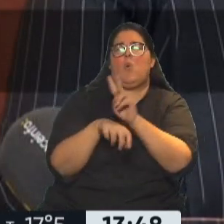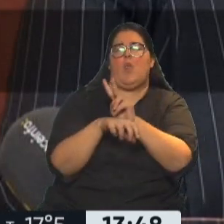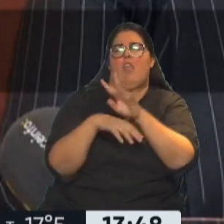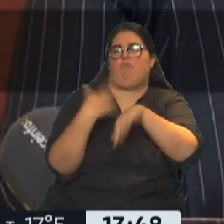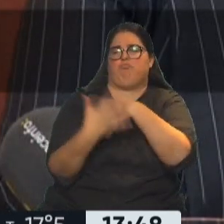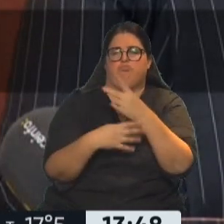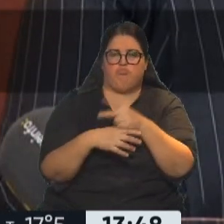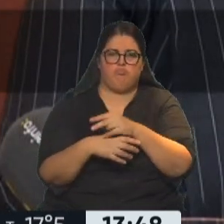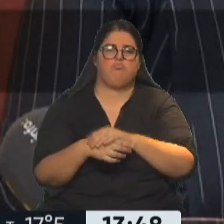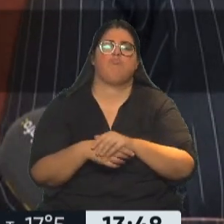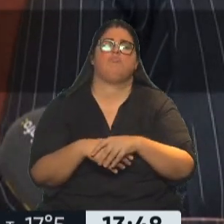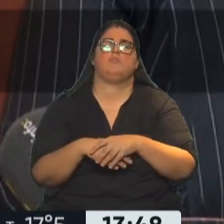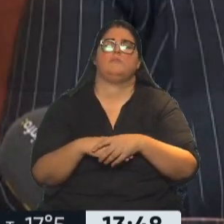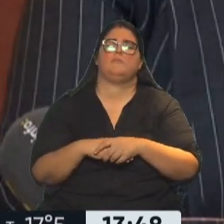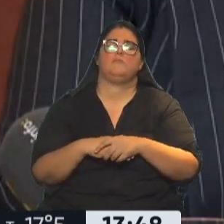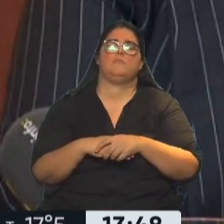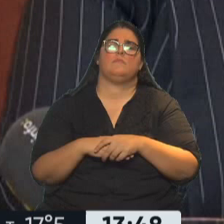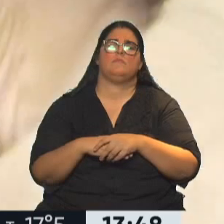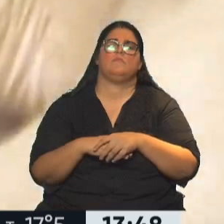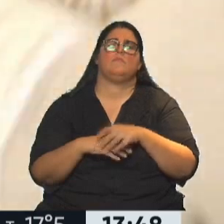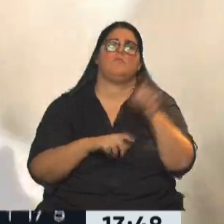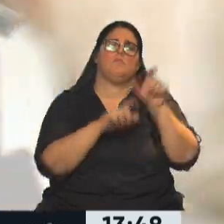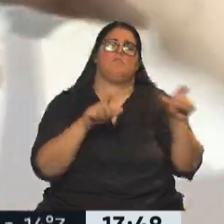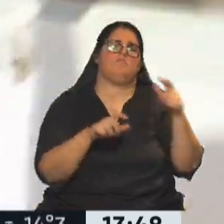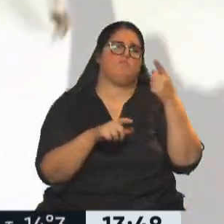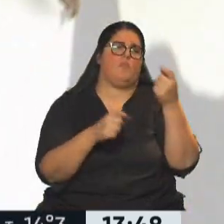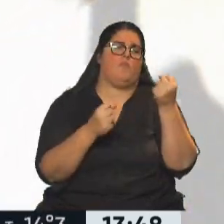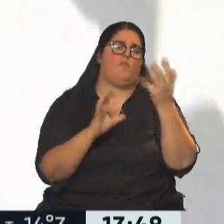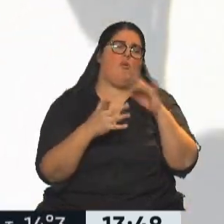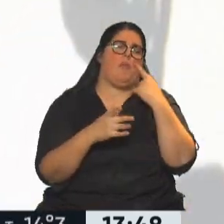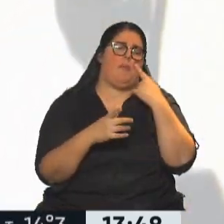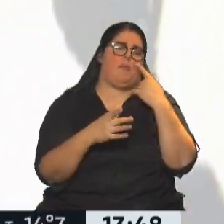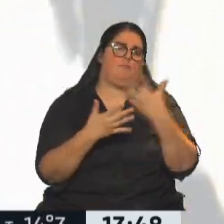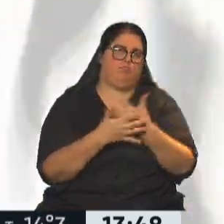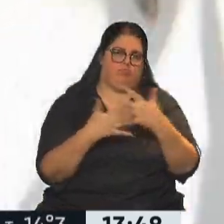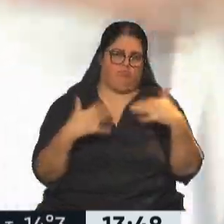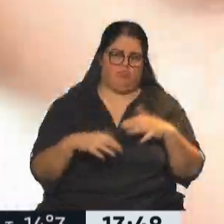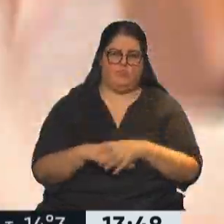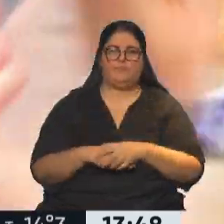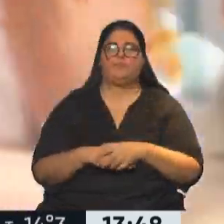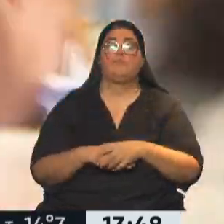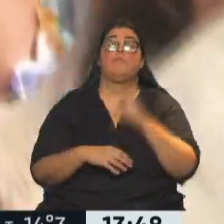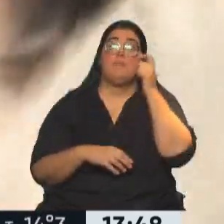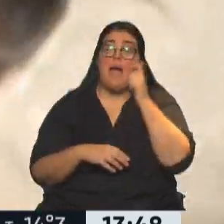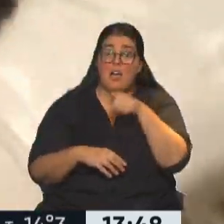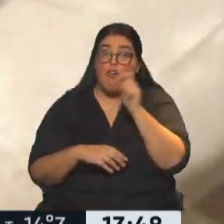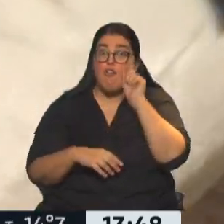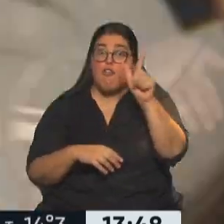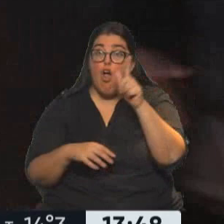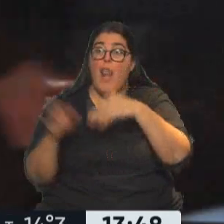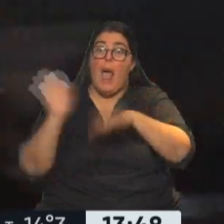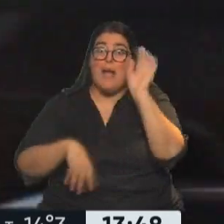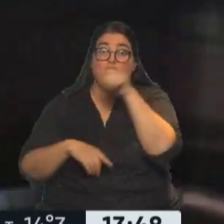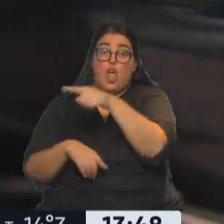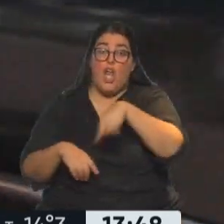que vivent très durement nos compatriotes. Si Macron consigue la mayoría absoluta en la Asamblea Nacional, tendría manos